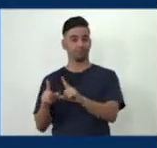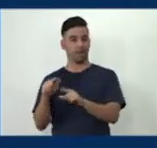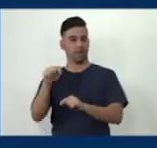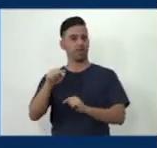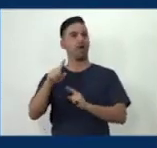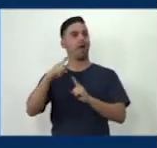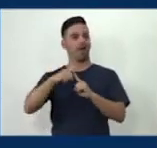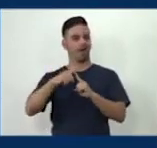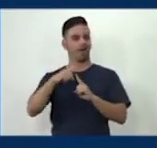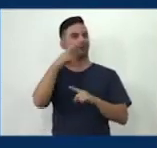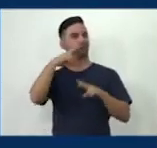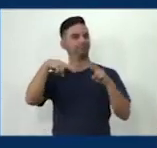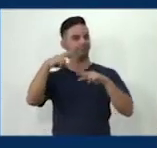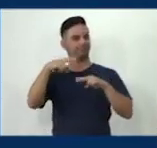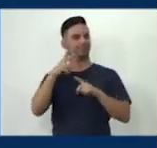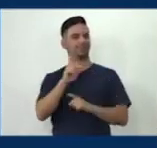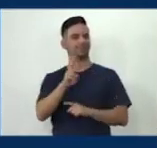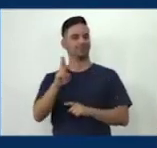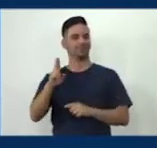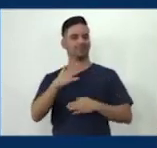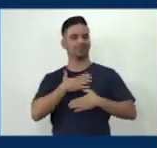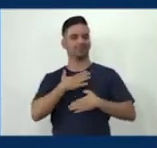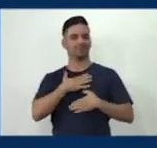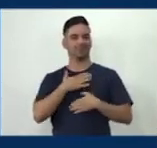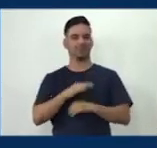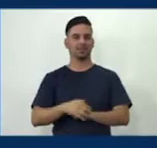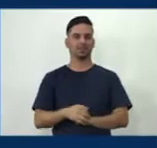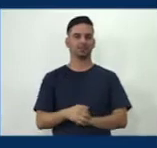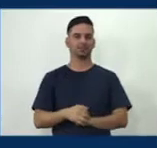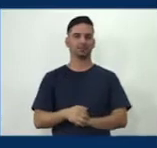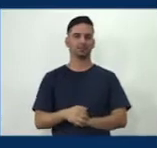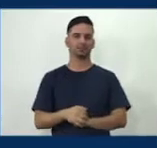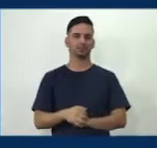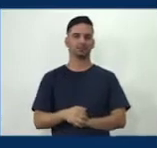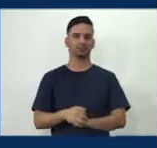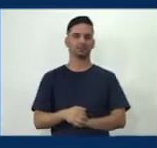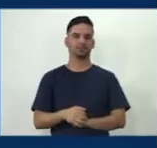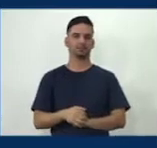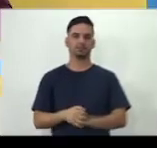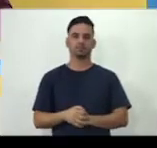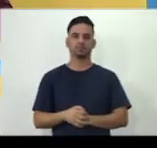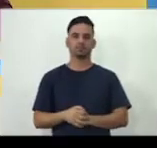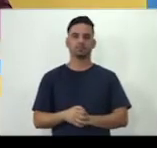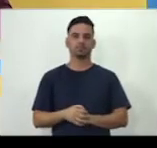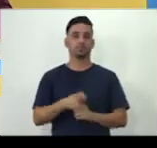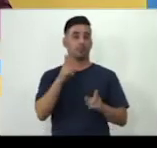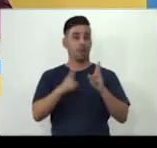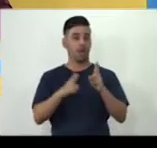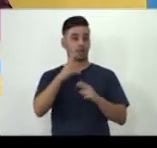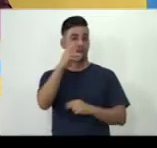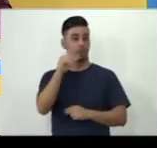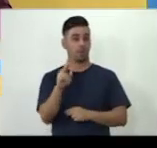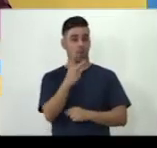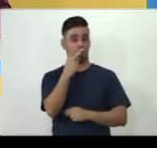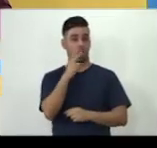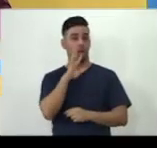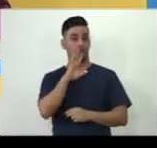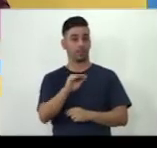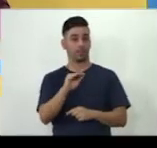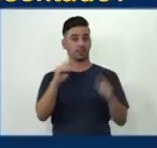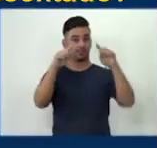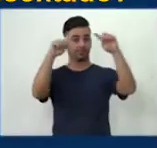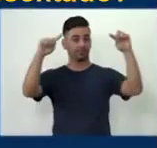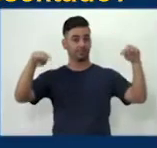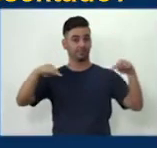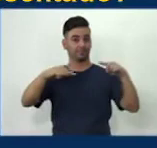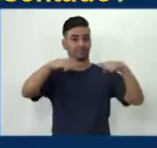para que ustedes puedan ubicar la polaridad de la aguja magnética. El ejercicio número 2 dice, la